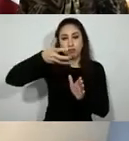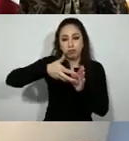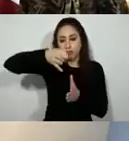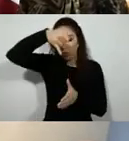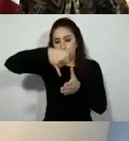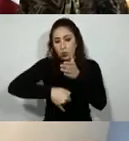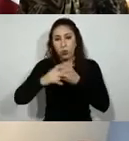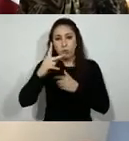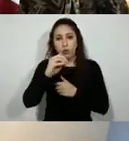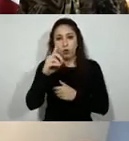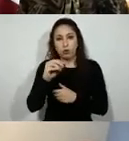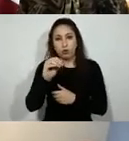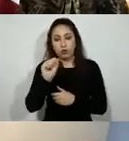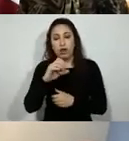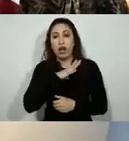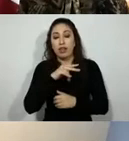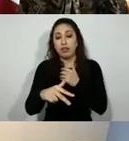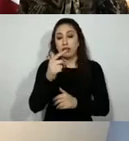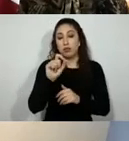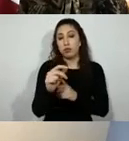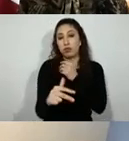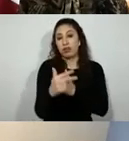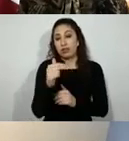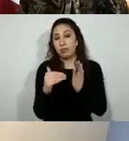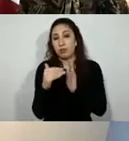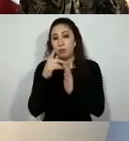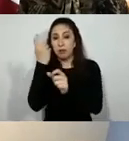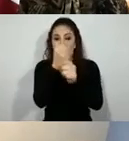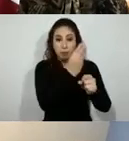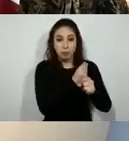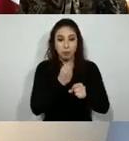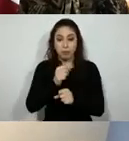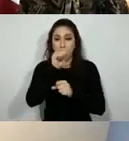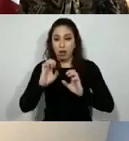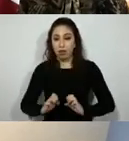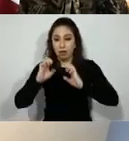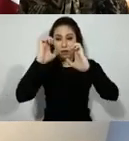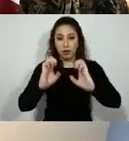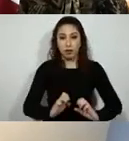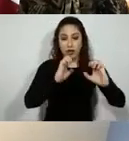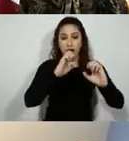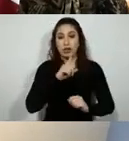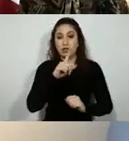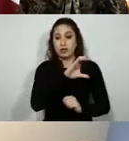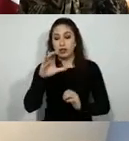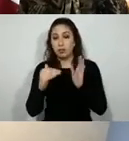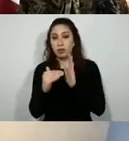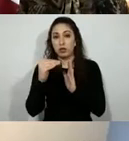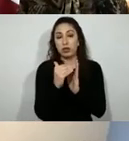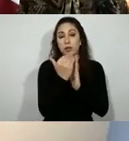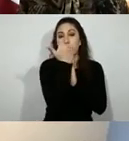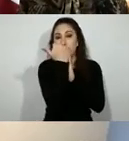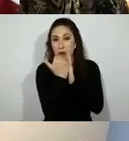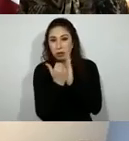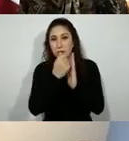13.3 millones de pesos el mantenimiento de edificios públicos y se redujo en 100 millones de pesos la construcción de